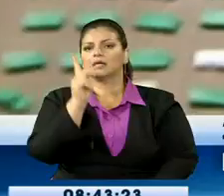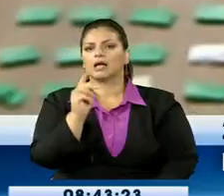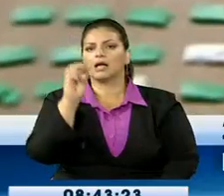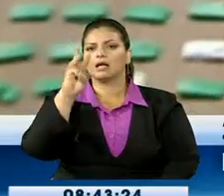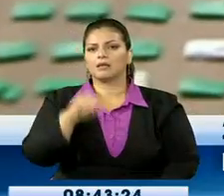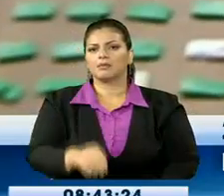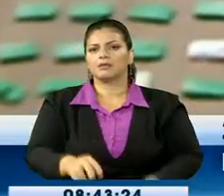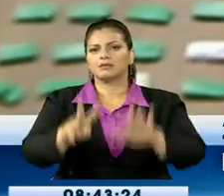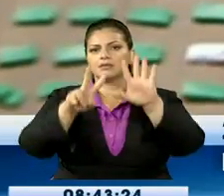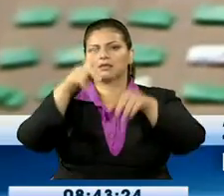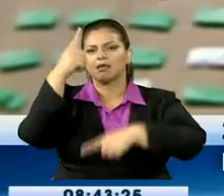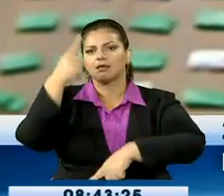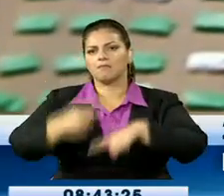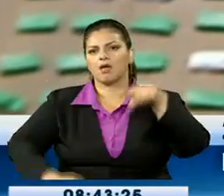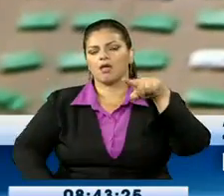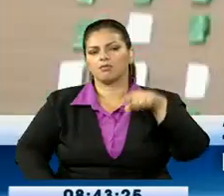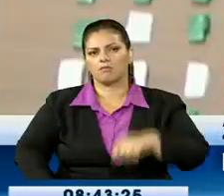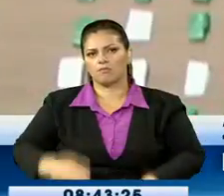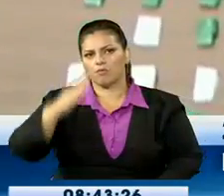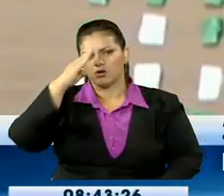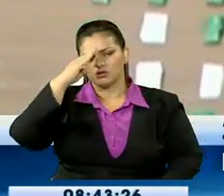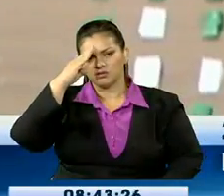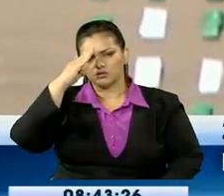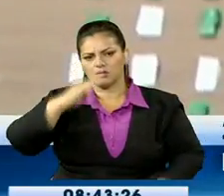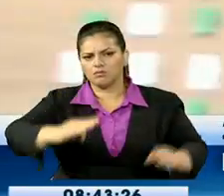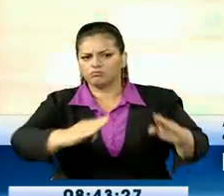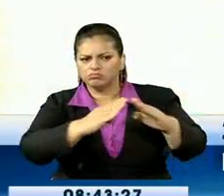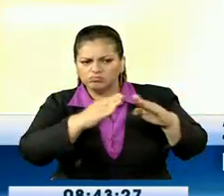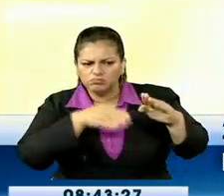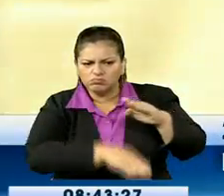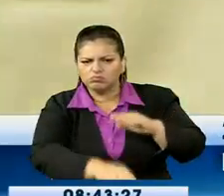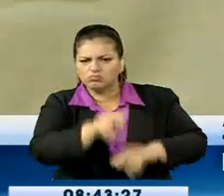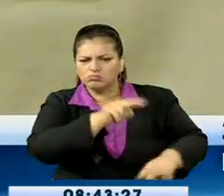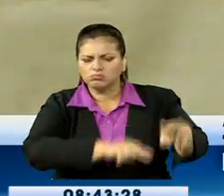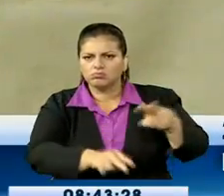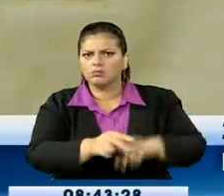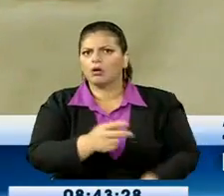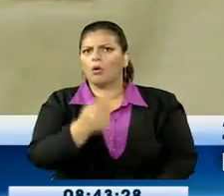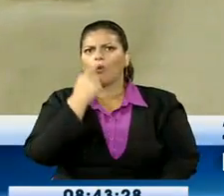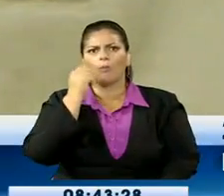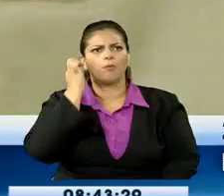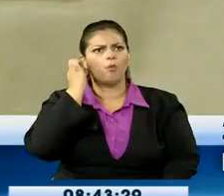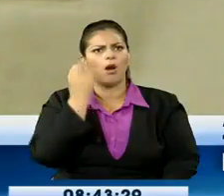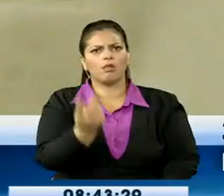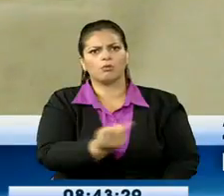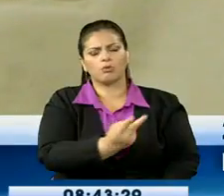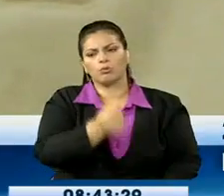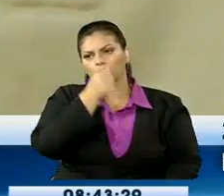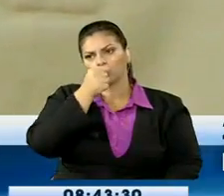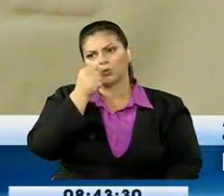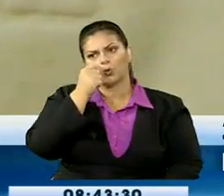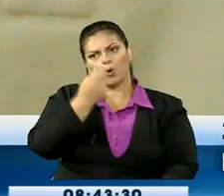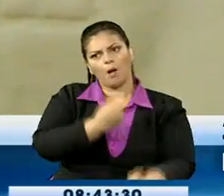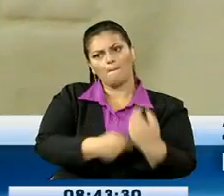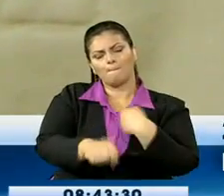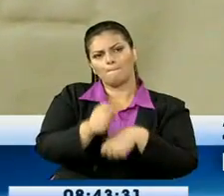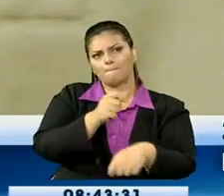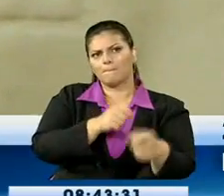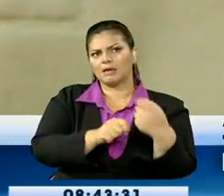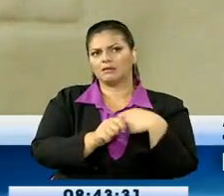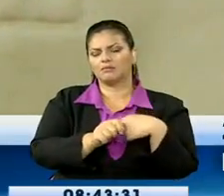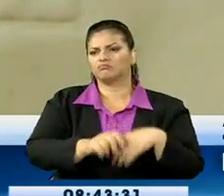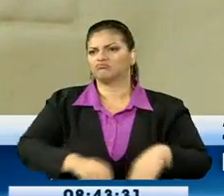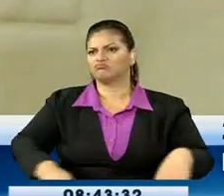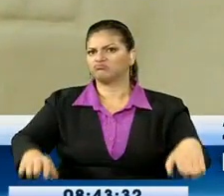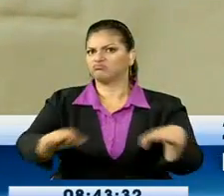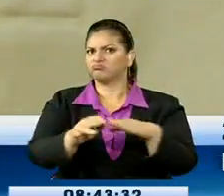Daule, donde se encontró droga. Se dedicaban al expendio de sustancias ilícitas desde el interior del inmueble y en sus alrededores.